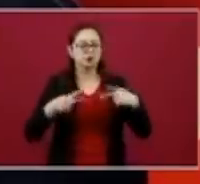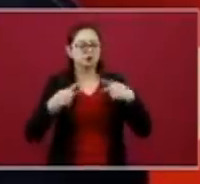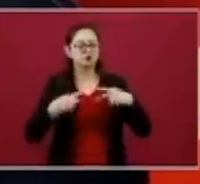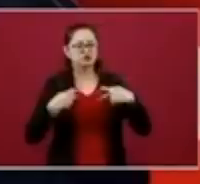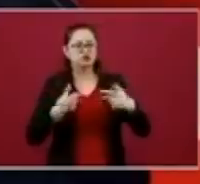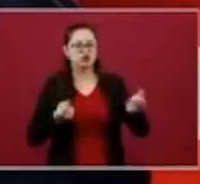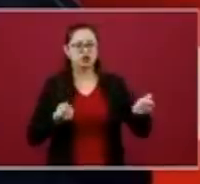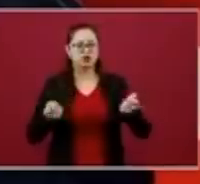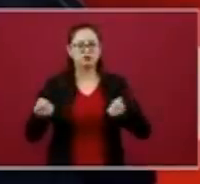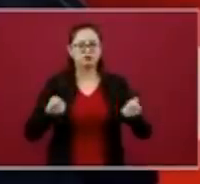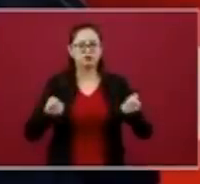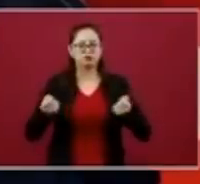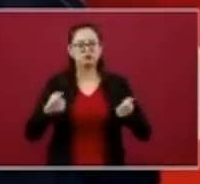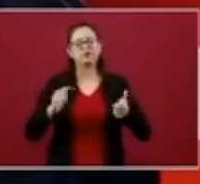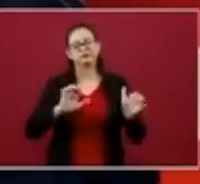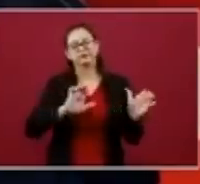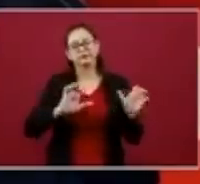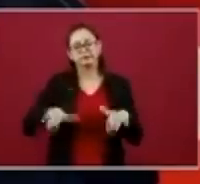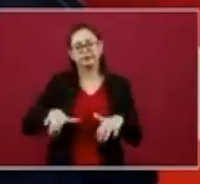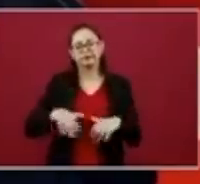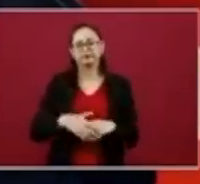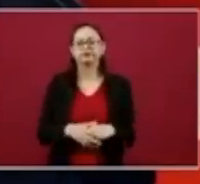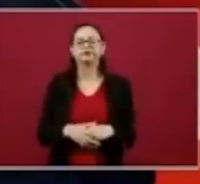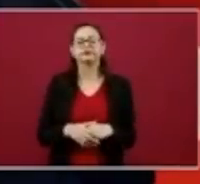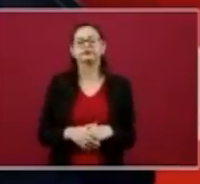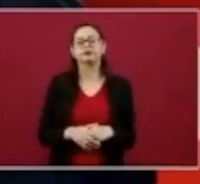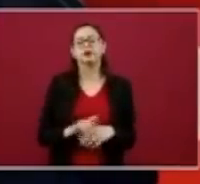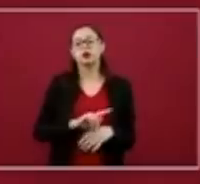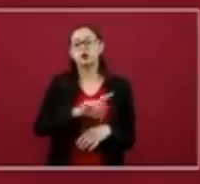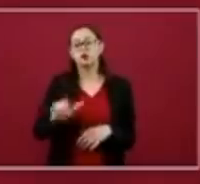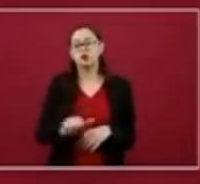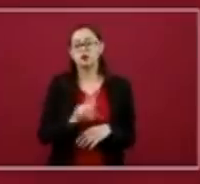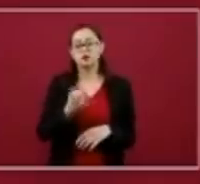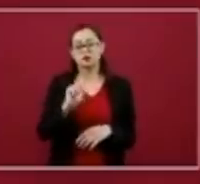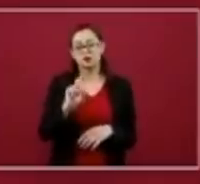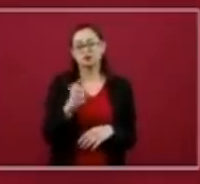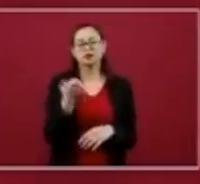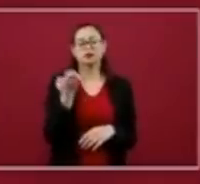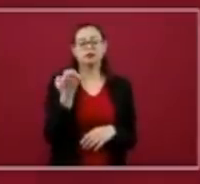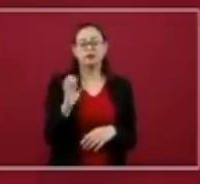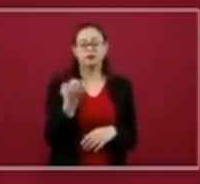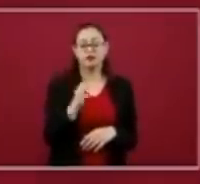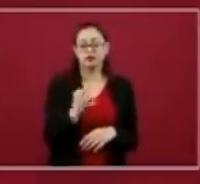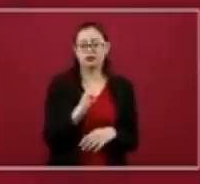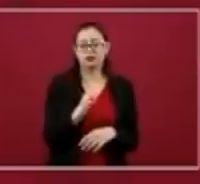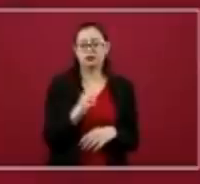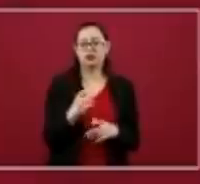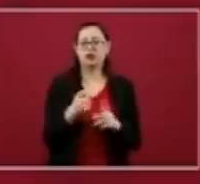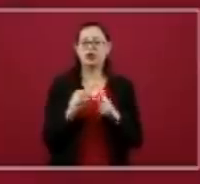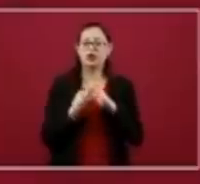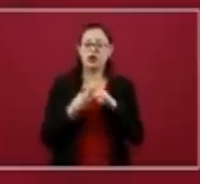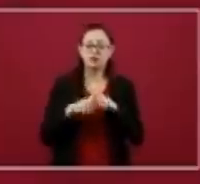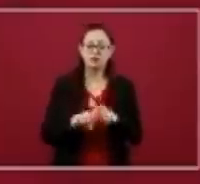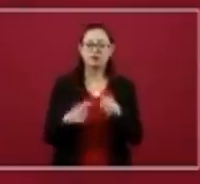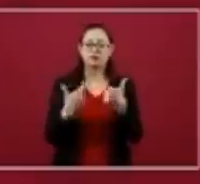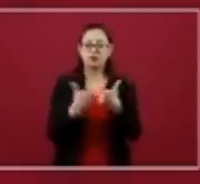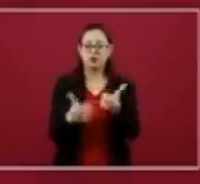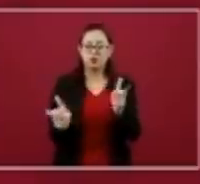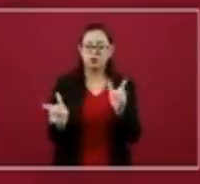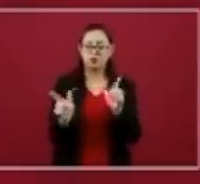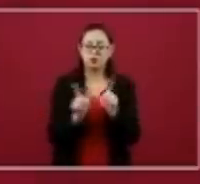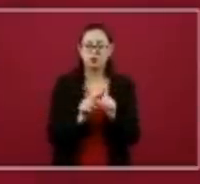para operar estas pipas. El 30 de enero se integra el agrupamiento